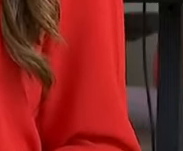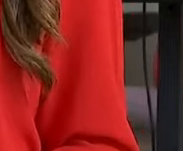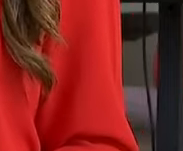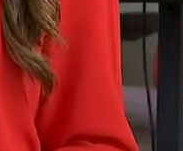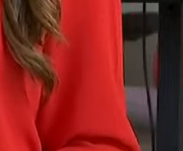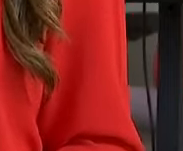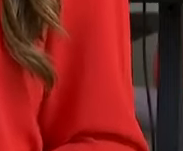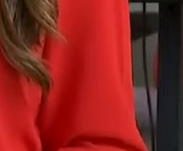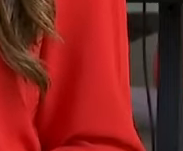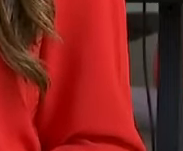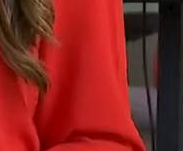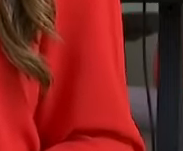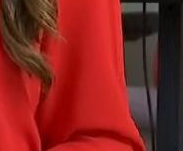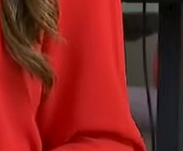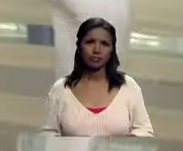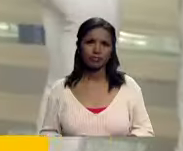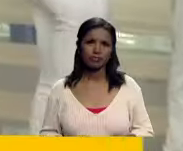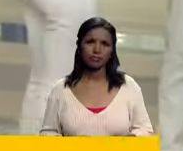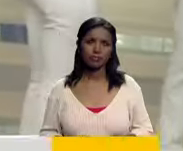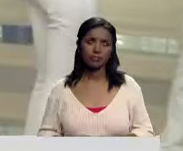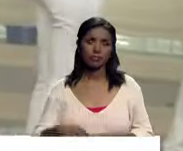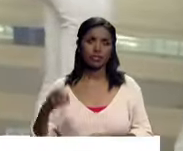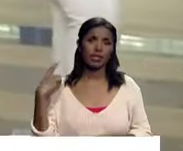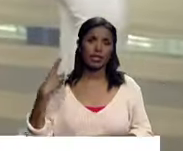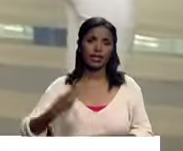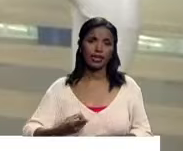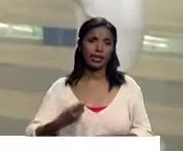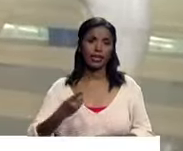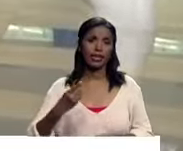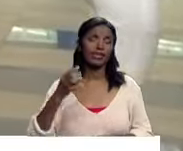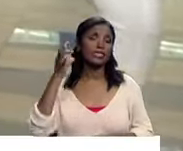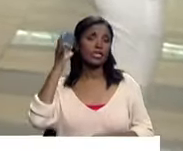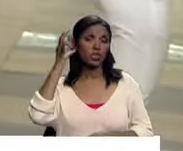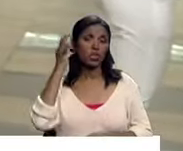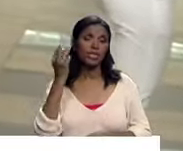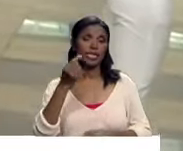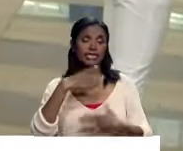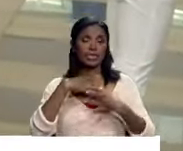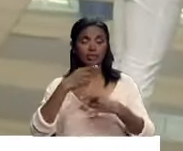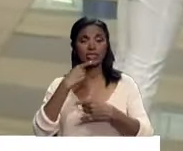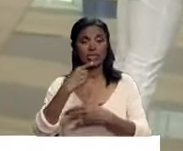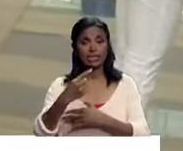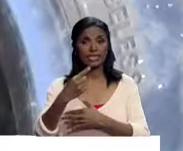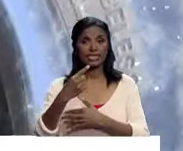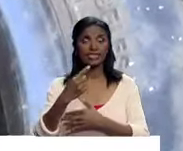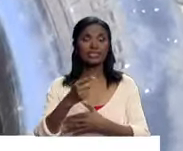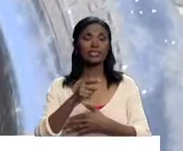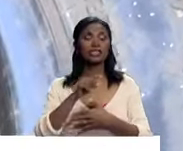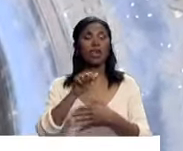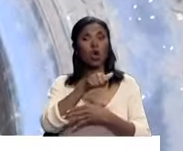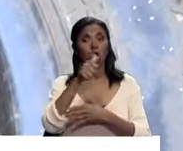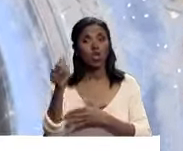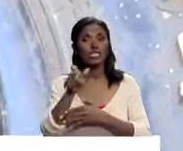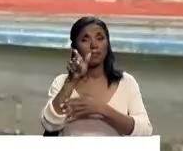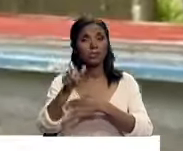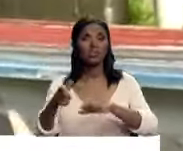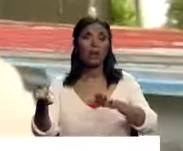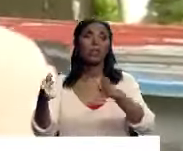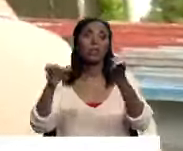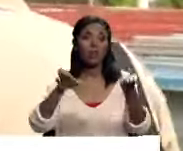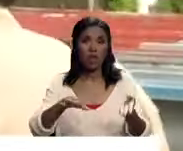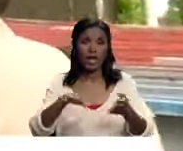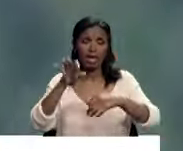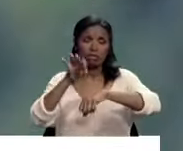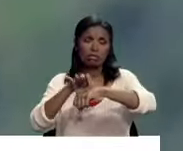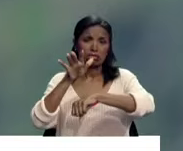Buenas tardes. Fue la directora general de salud, Reina Roa, quien confirmó a TVN Noticias sobre una nueva defunción por